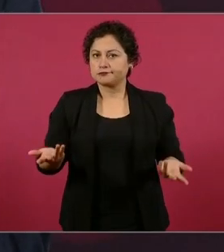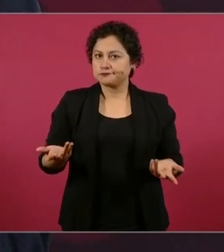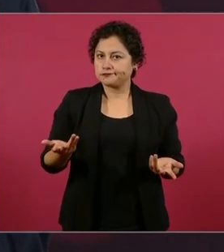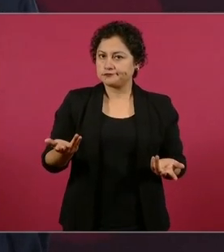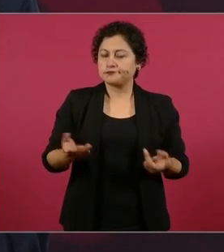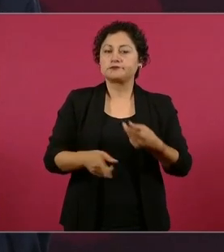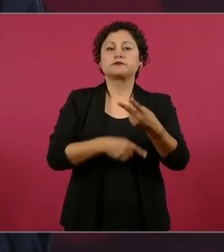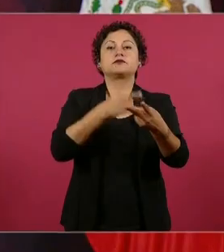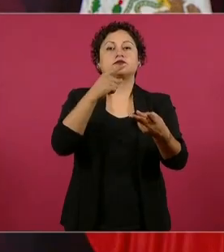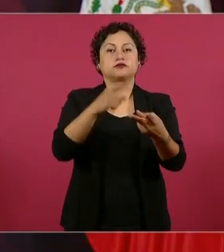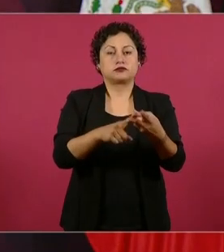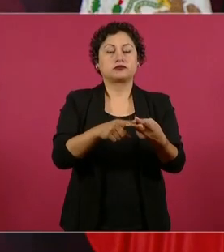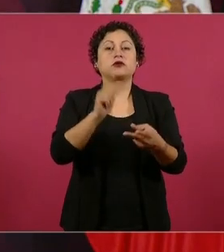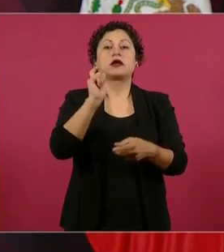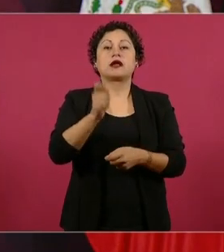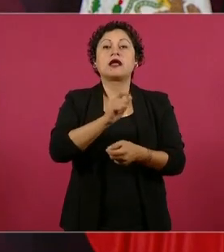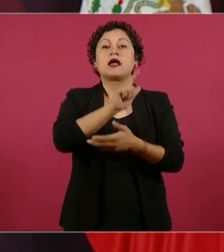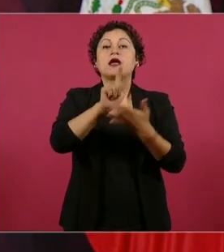Reforma laboral,